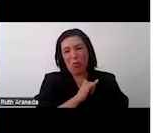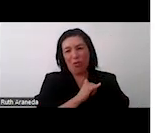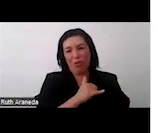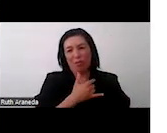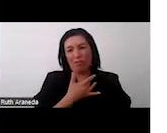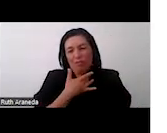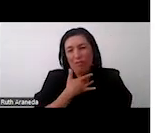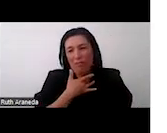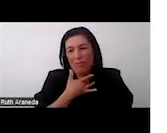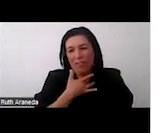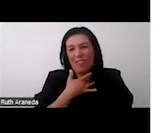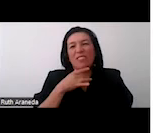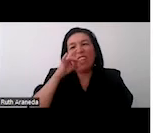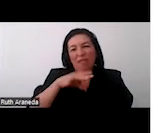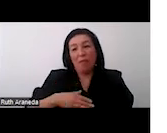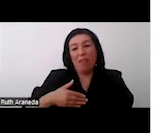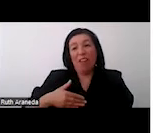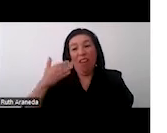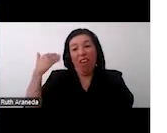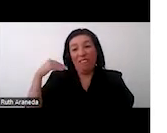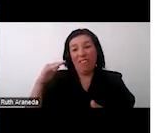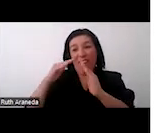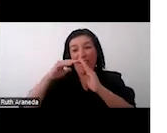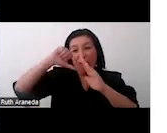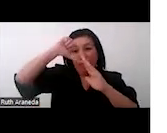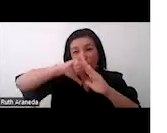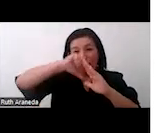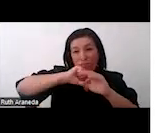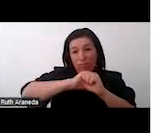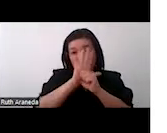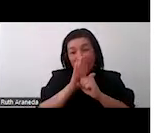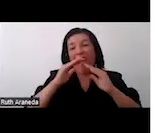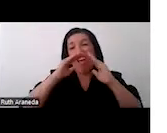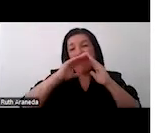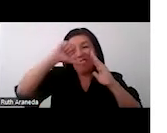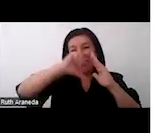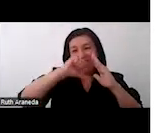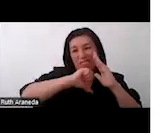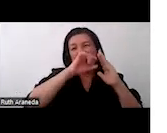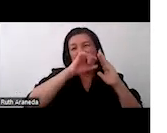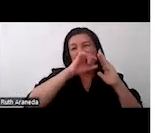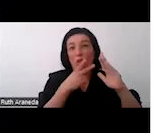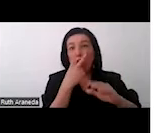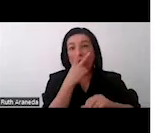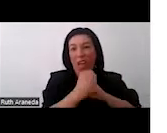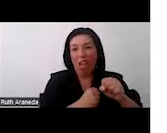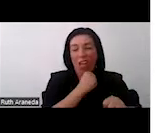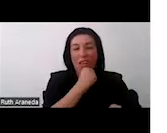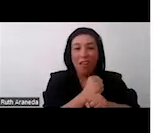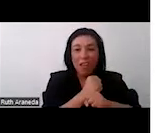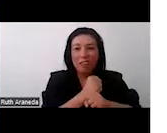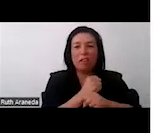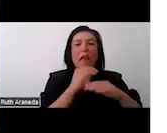que es encerrarse en jaulas, ¿cierto? Estuvimos con la pandemia 2 años tratando de estar lo máximo posible